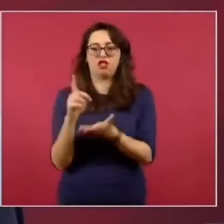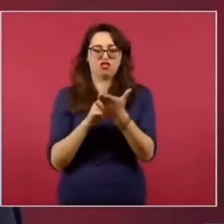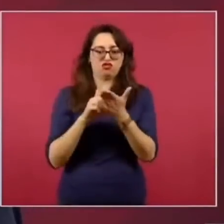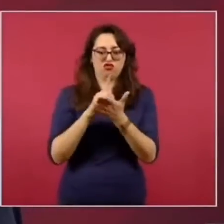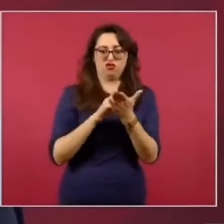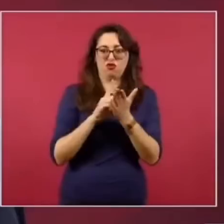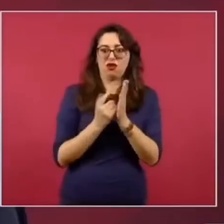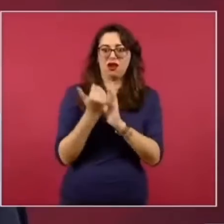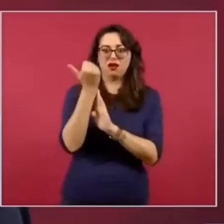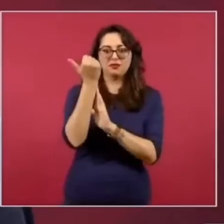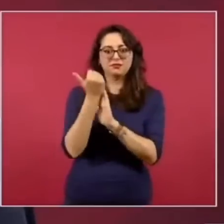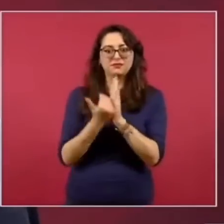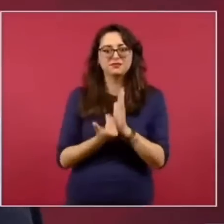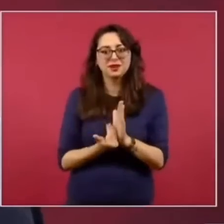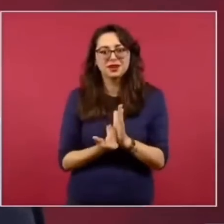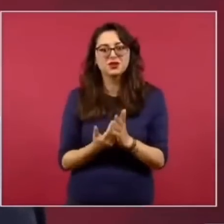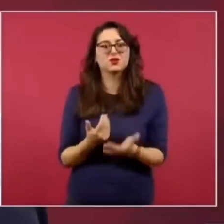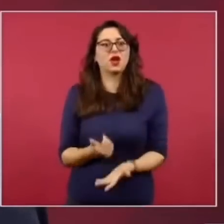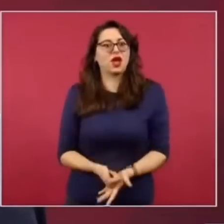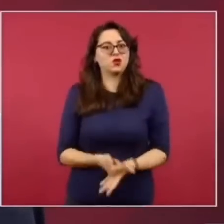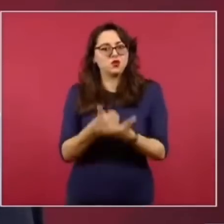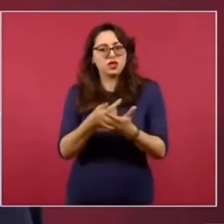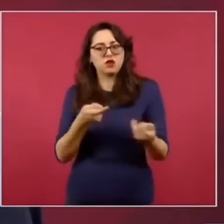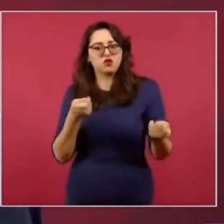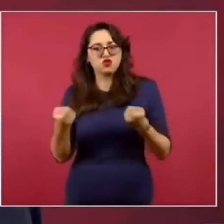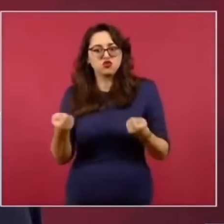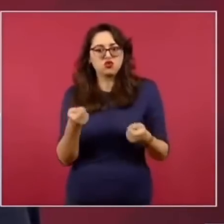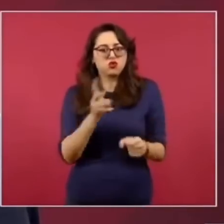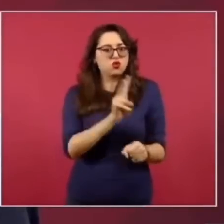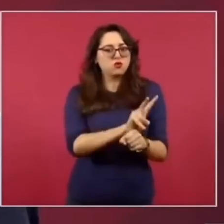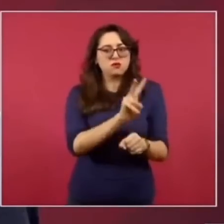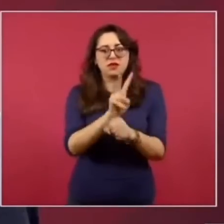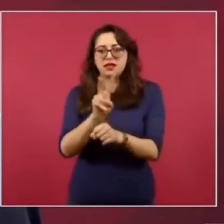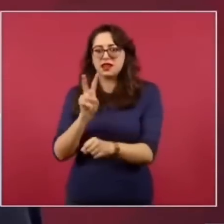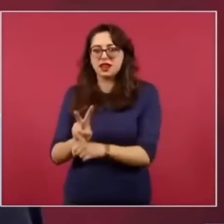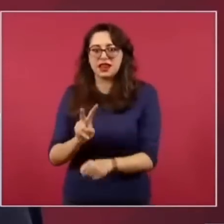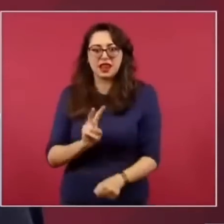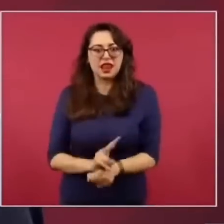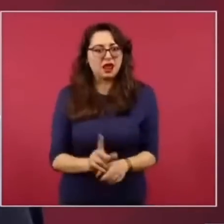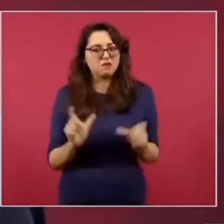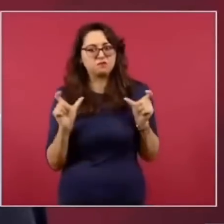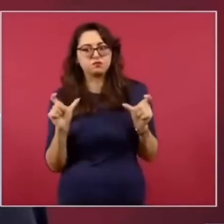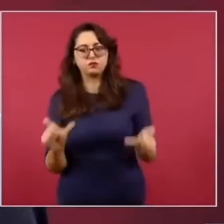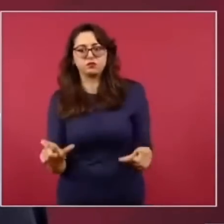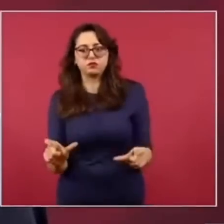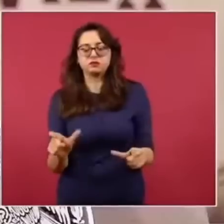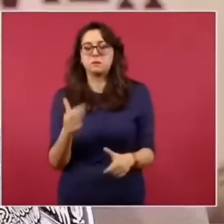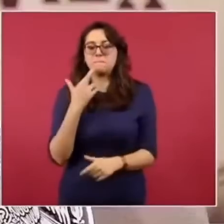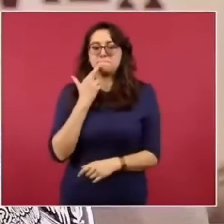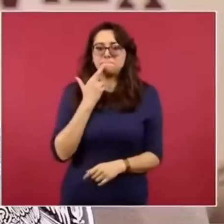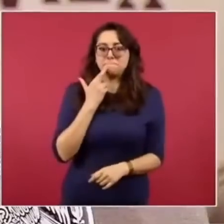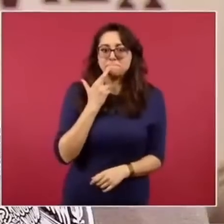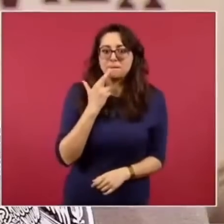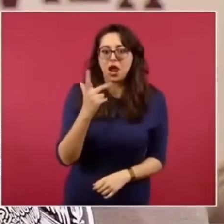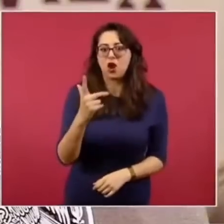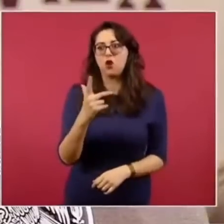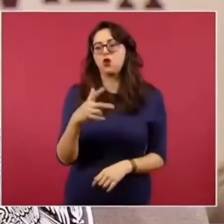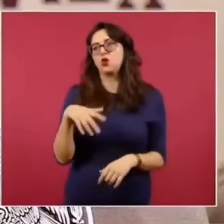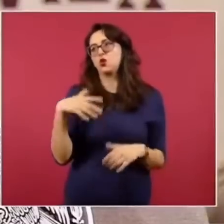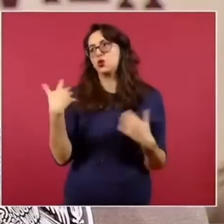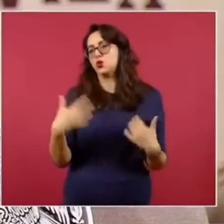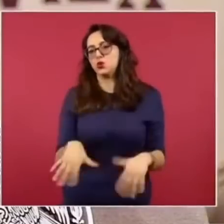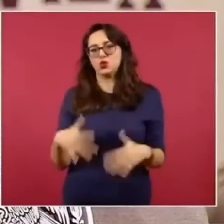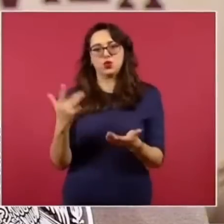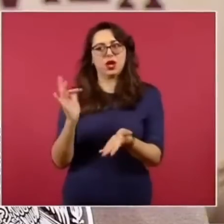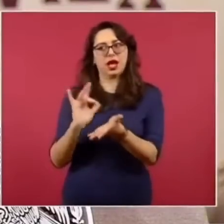nos va a permitir tener, entre otras cosas, la más amplia lista de vigilancia de precursores químicos. Pero no solo eso, lo que